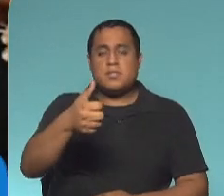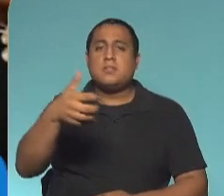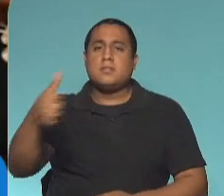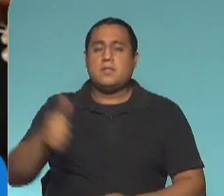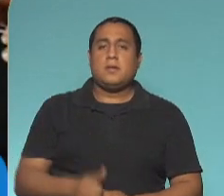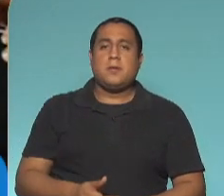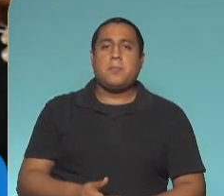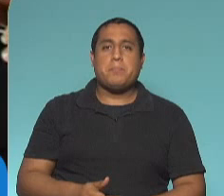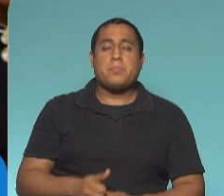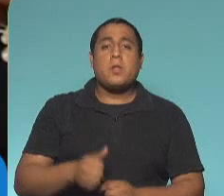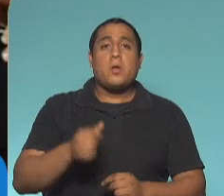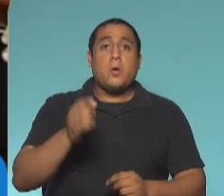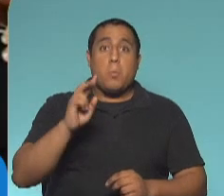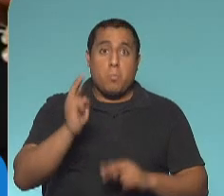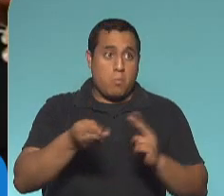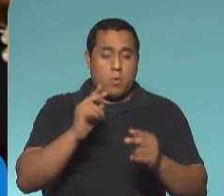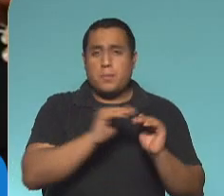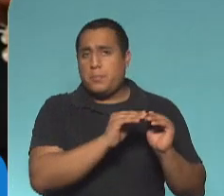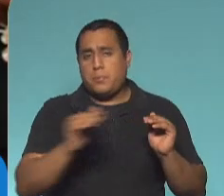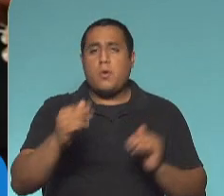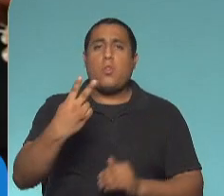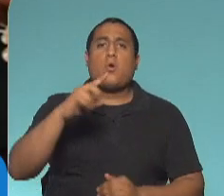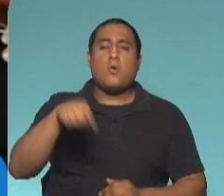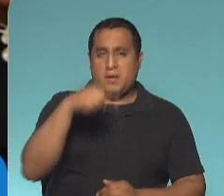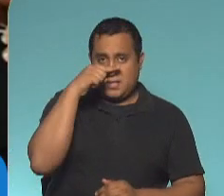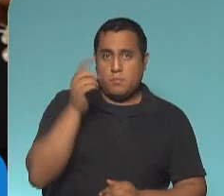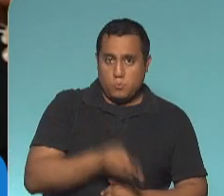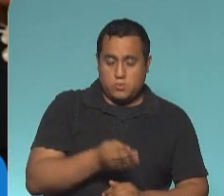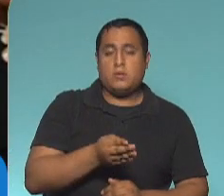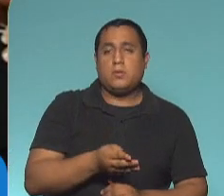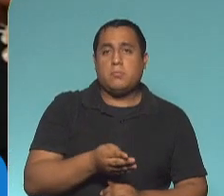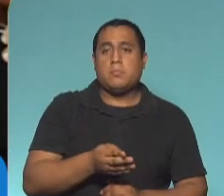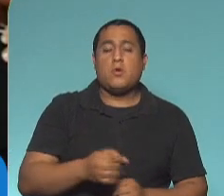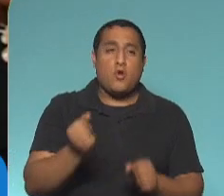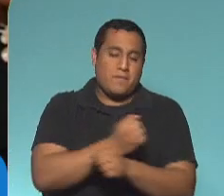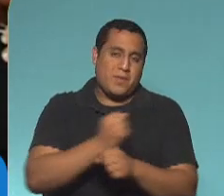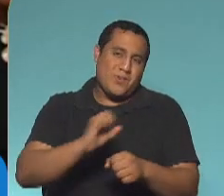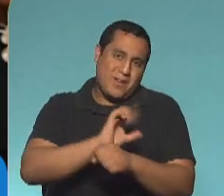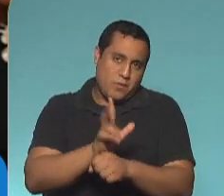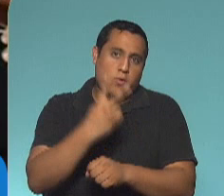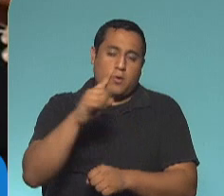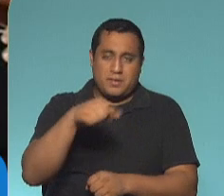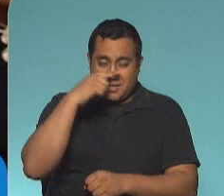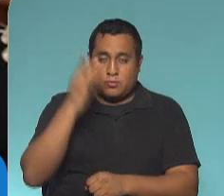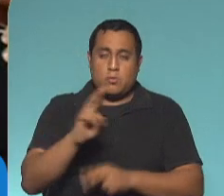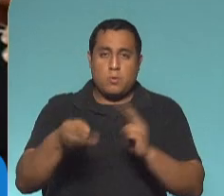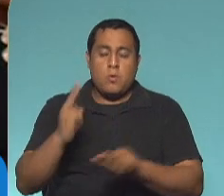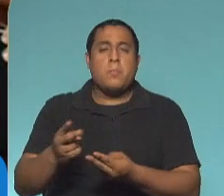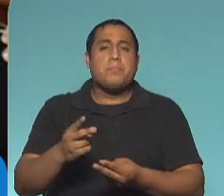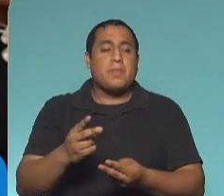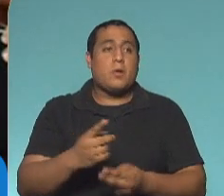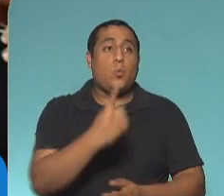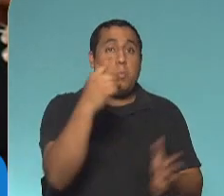32.766. La tasa de letalidad se mantiene en un 2,7% con respecto a los casos confirmados y la tasa de